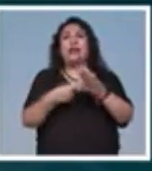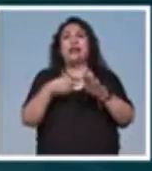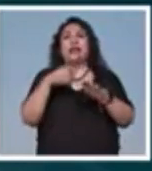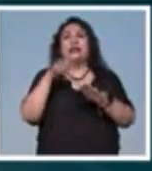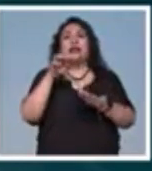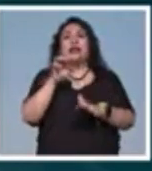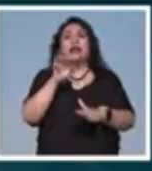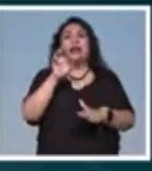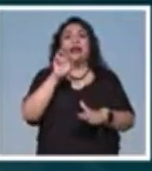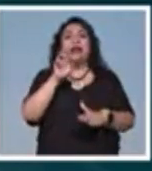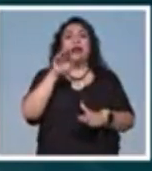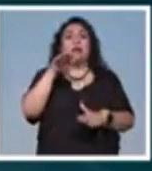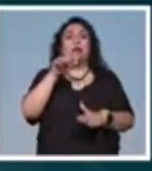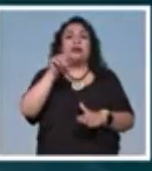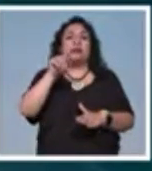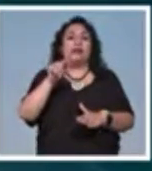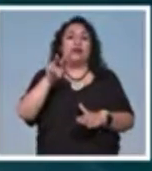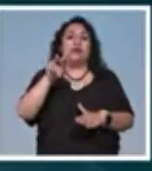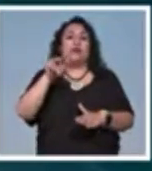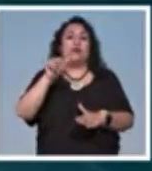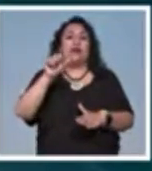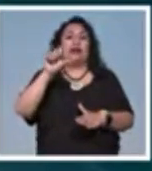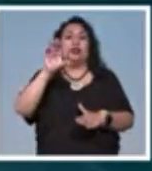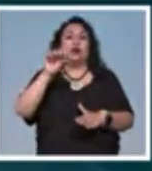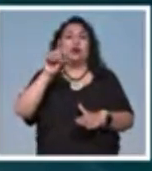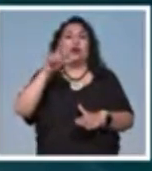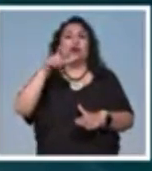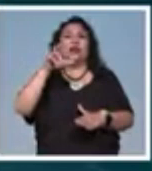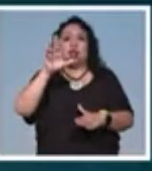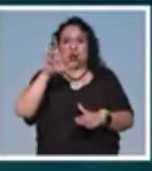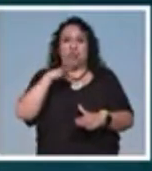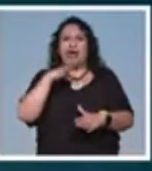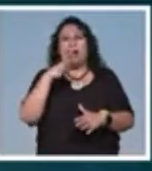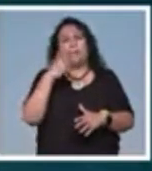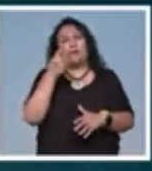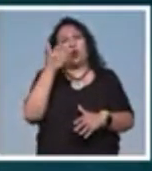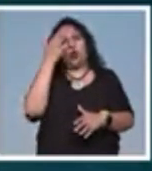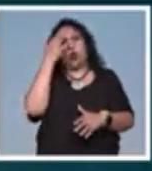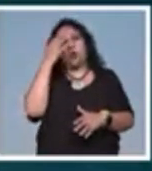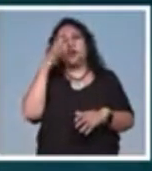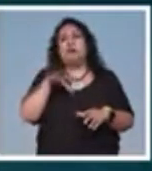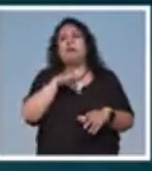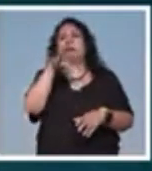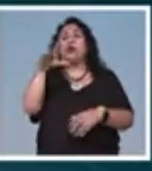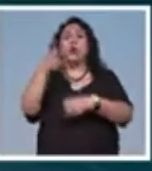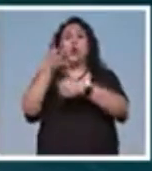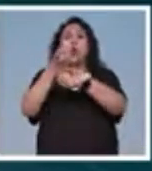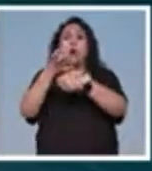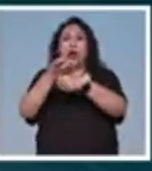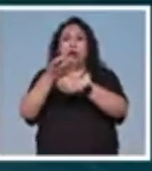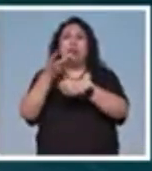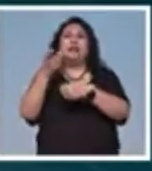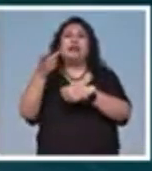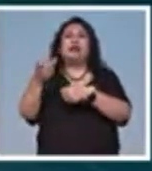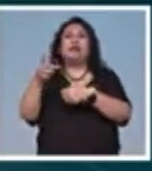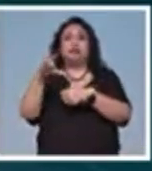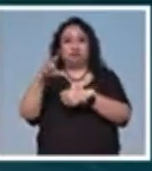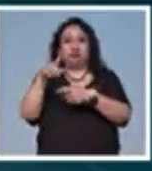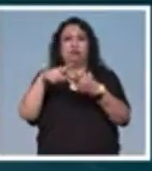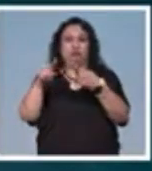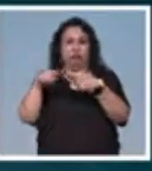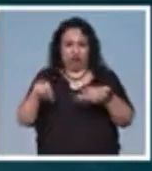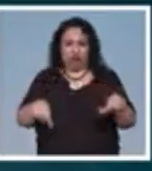de Vasco de Quiroga. Esta ermita es muy poco conocida, está ya en la cuarta sección que casi nadie todavía visita, pero es donde se están haciendo